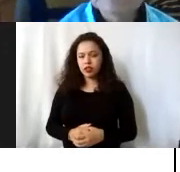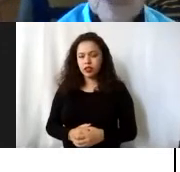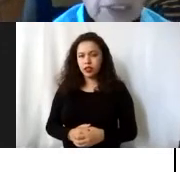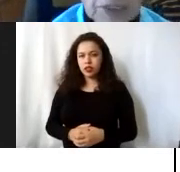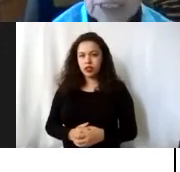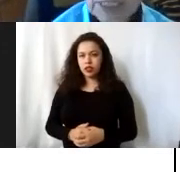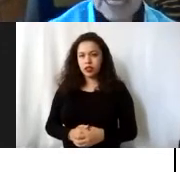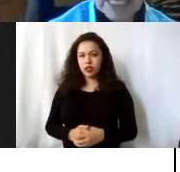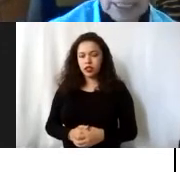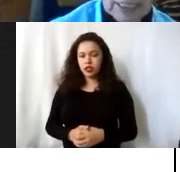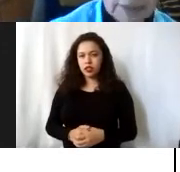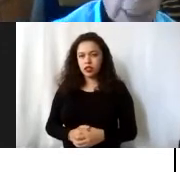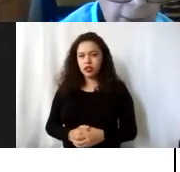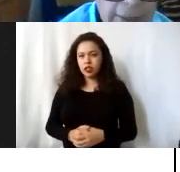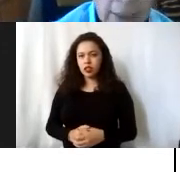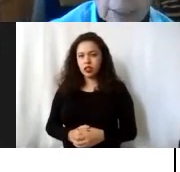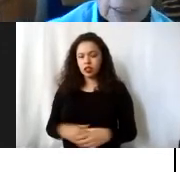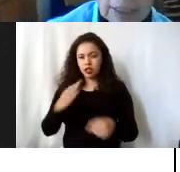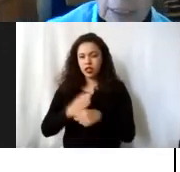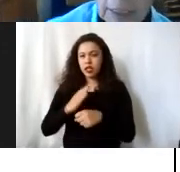Vamos a poner ahorita en el chat